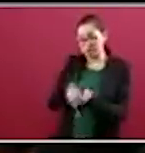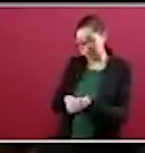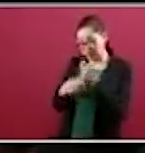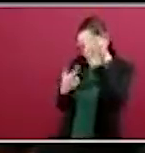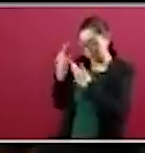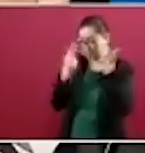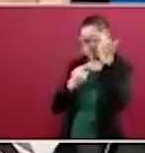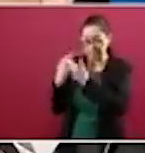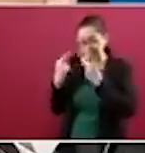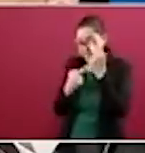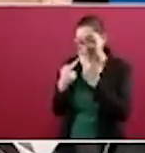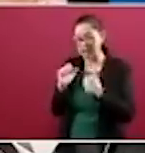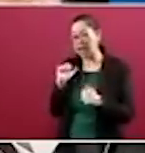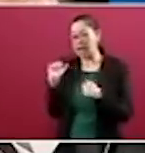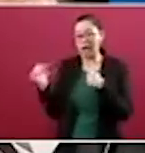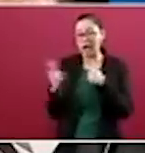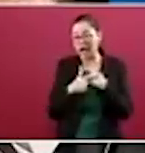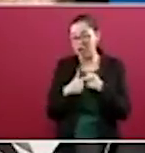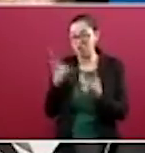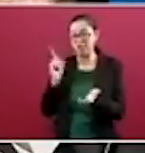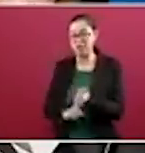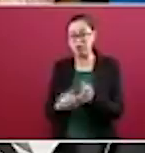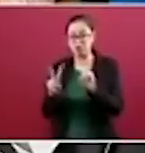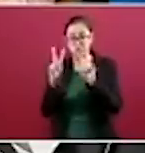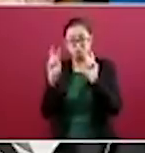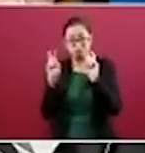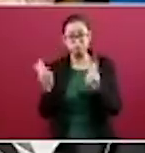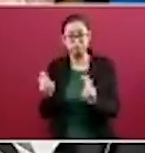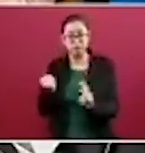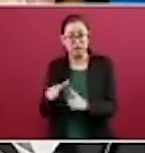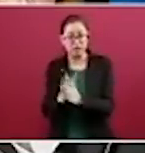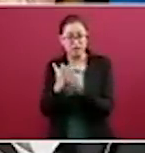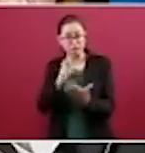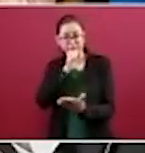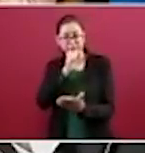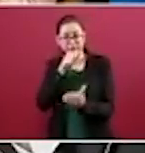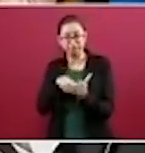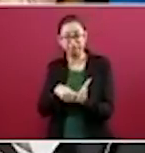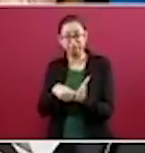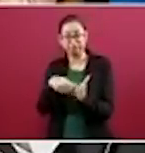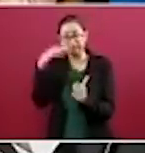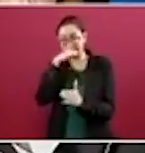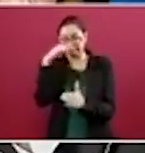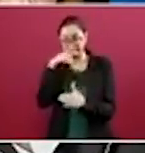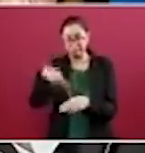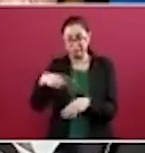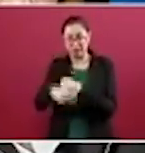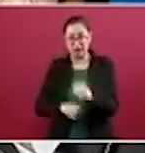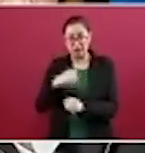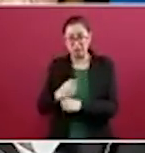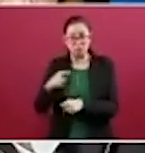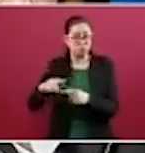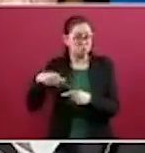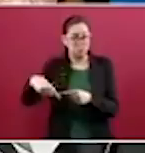otro cariz, algún otro giro a la temática que se aborde en los libros de texto gratuito a partir de este año,